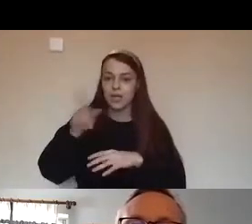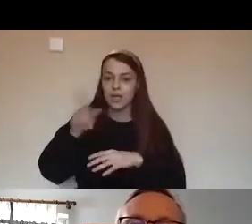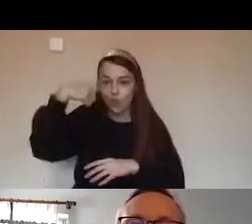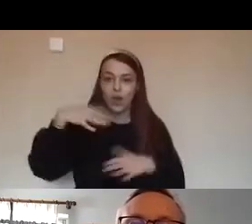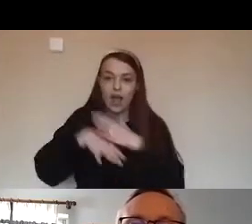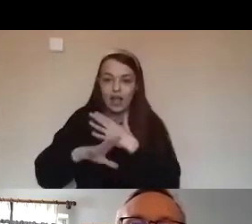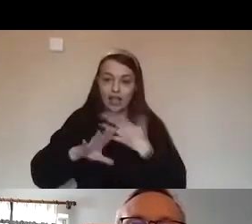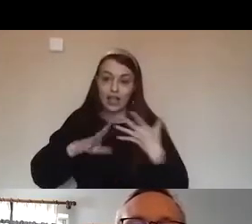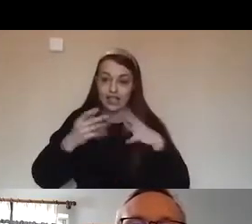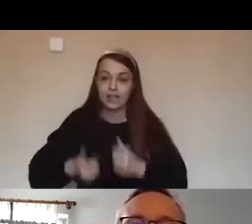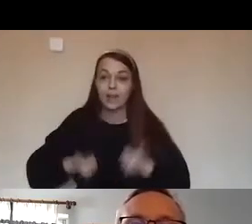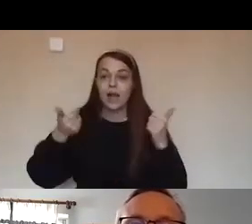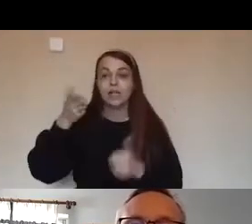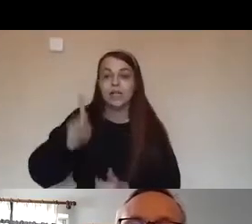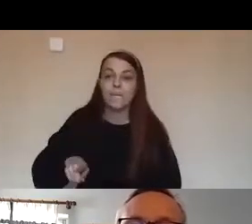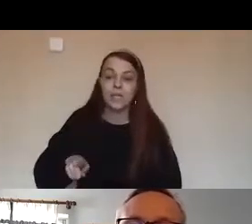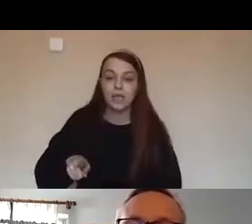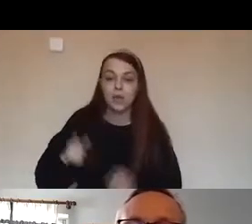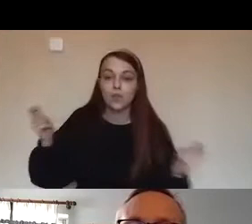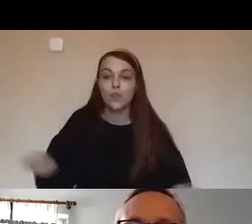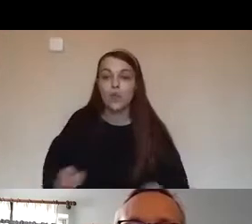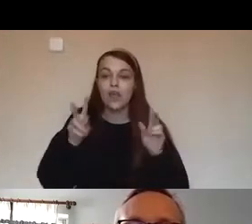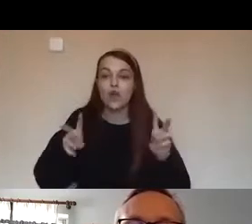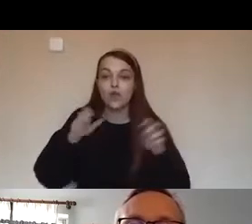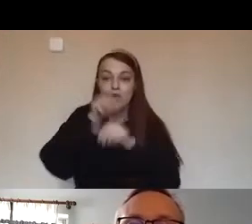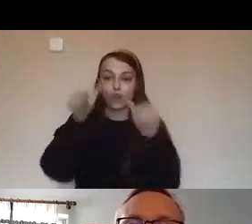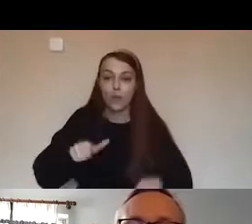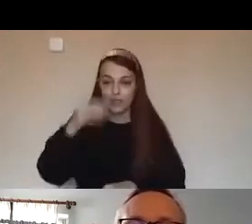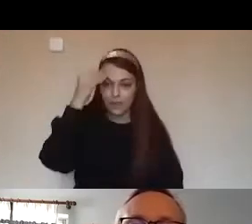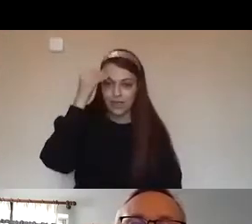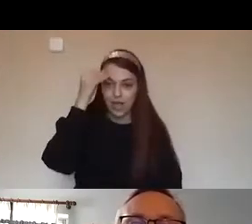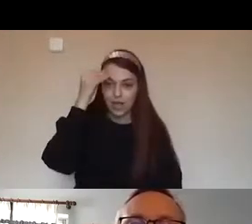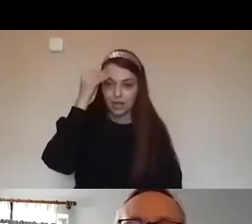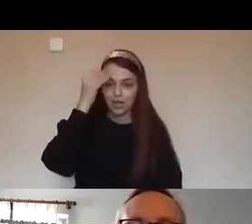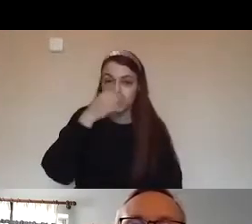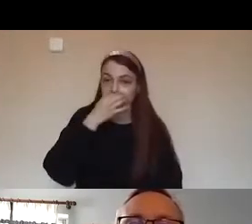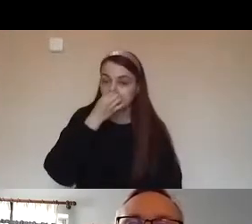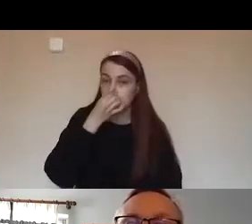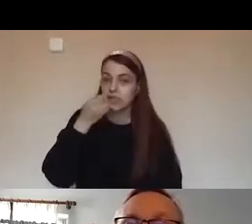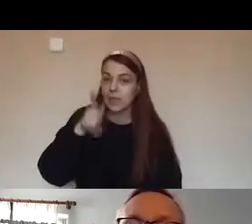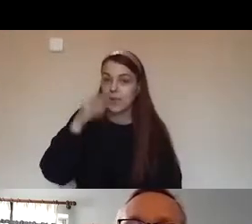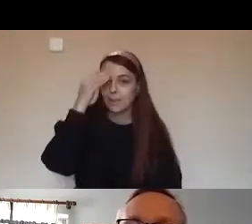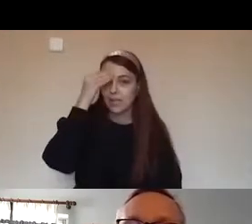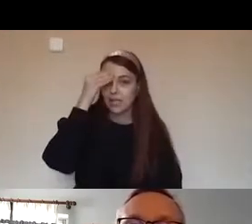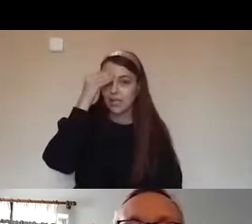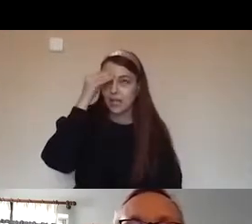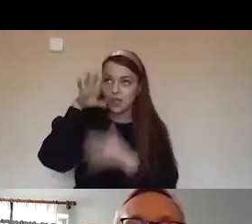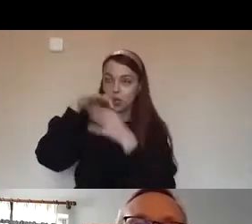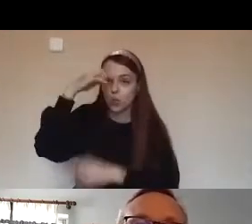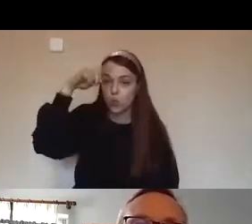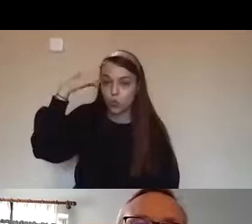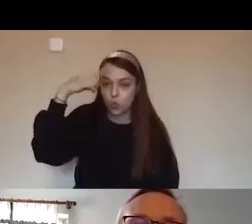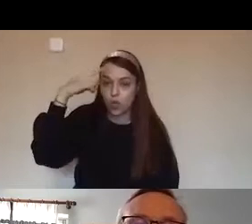También publicitar nuevas formas de pensar y de pensar en la cultura, en